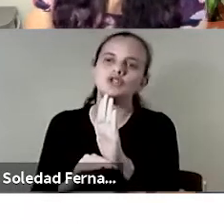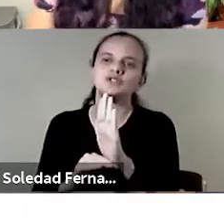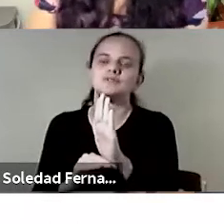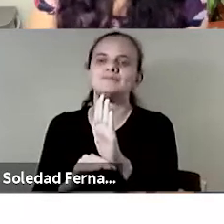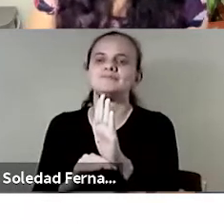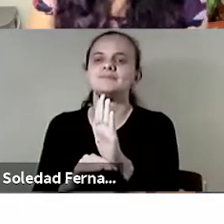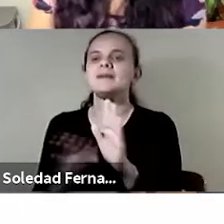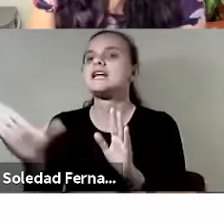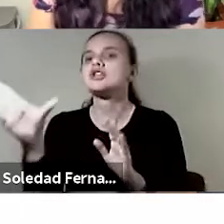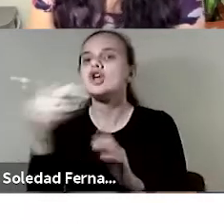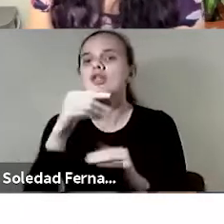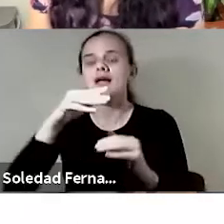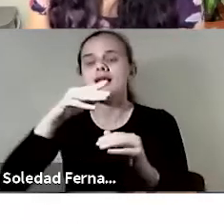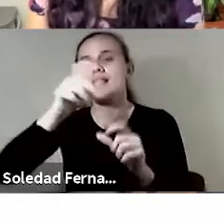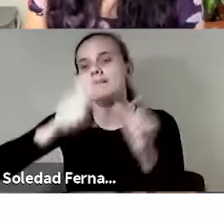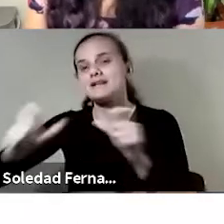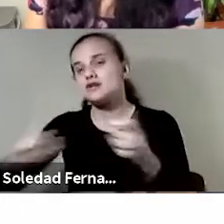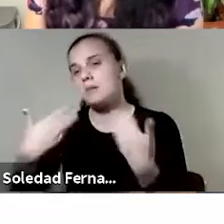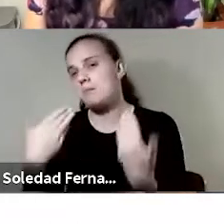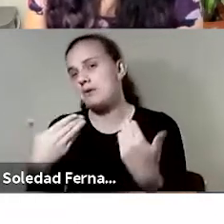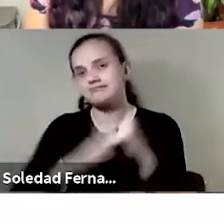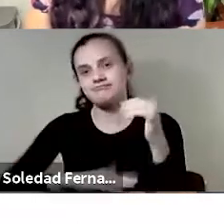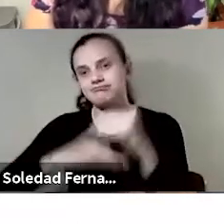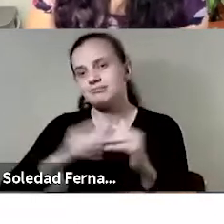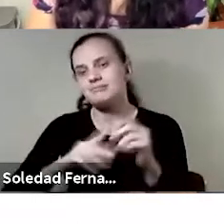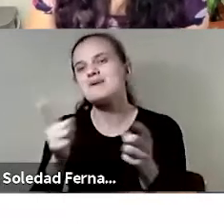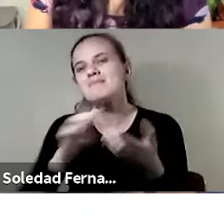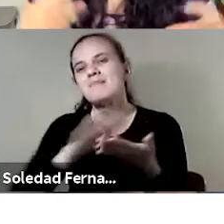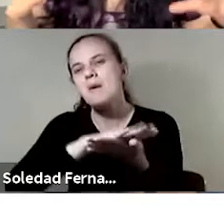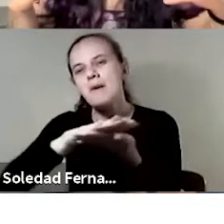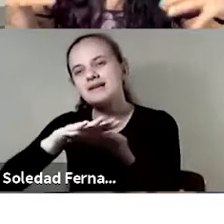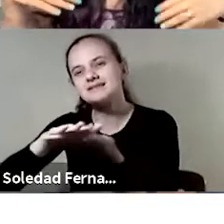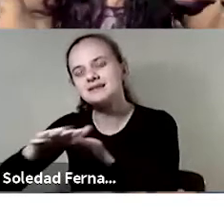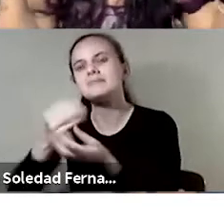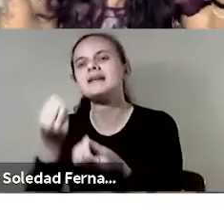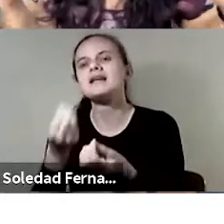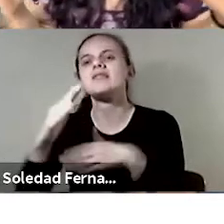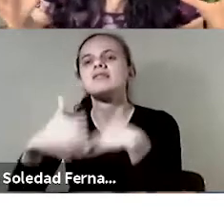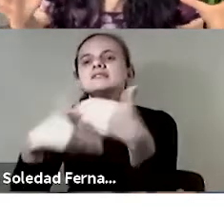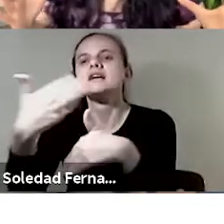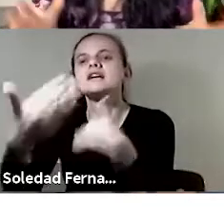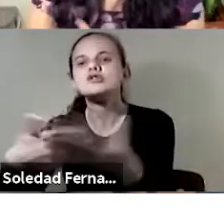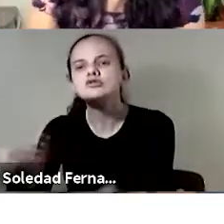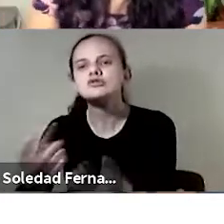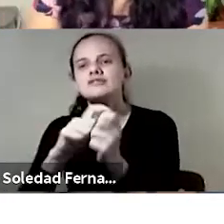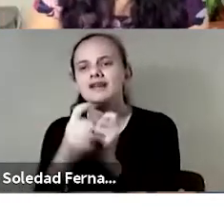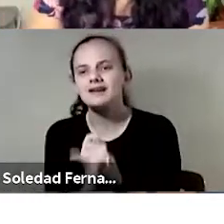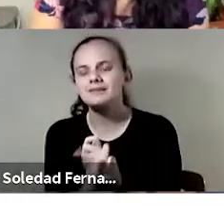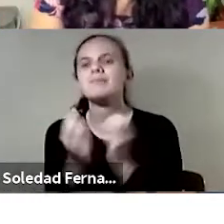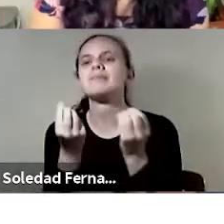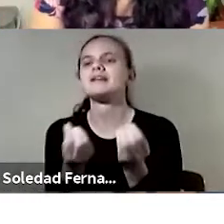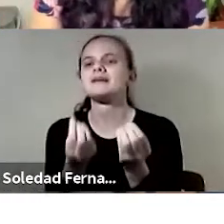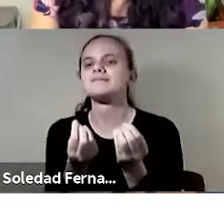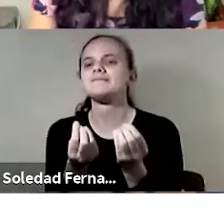sea, que vendría a ser como protocolos para la red, para que todas las personas construyan con las mismas bases